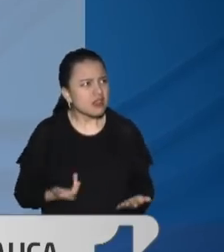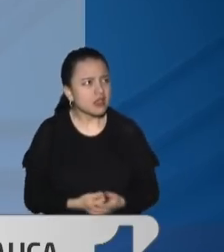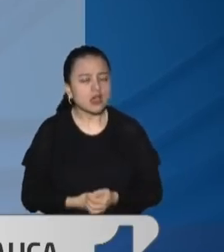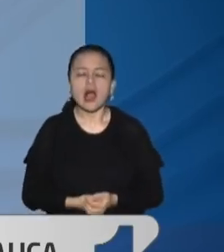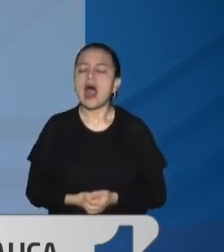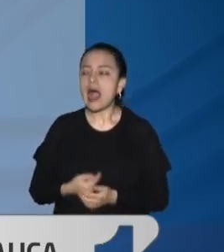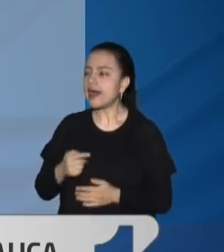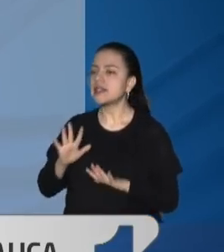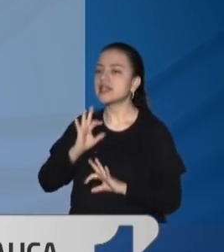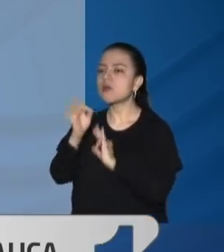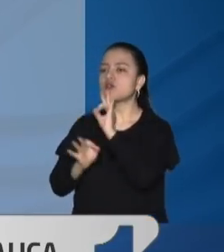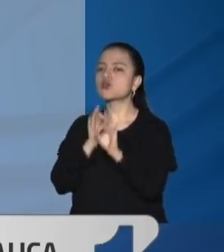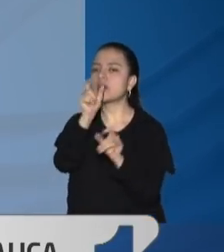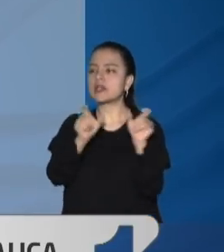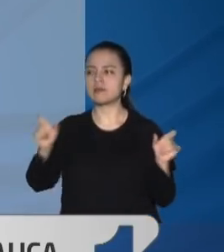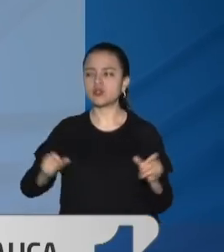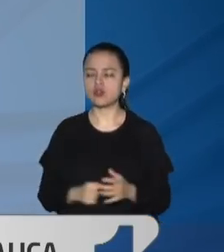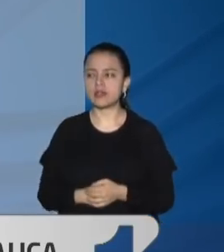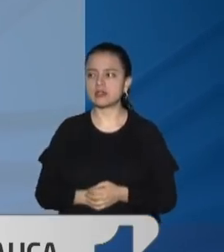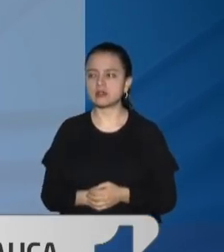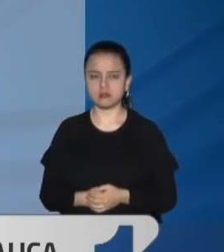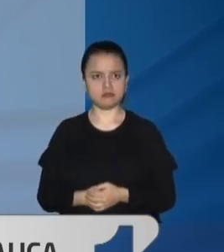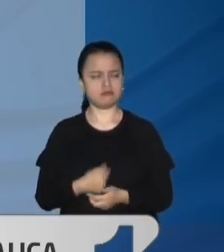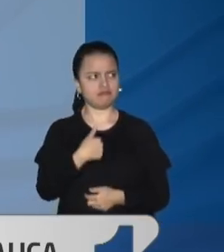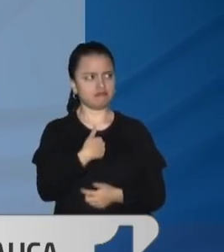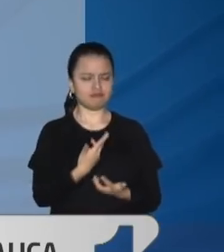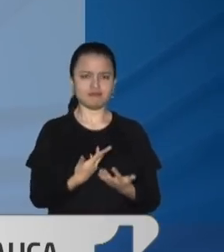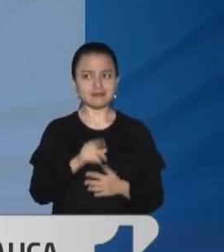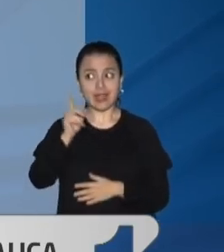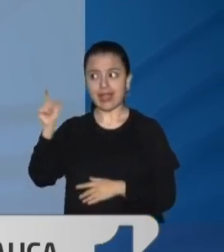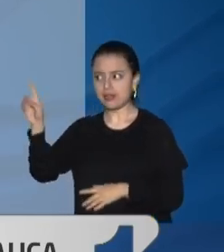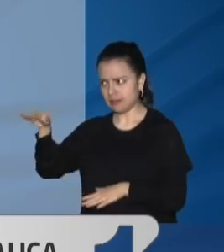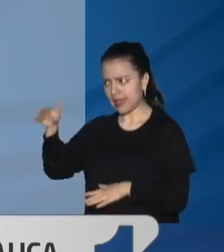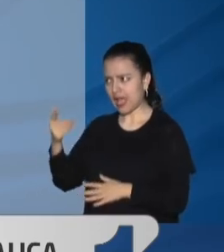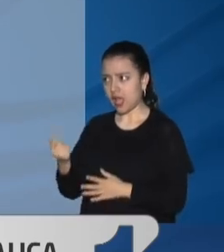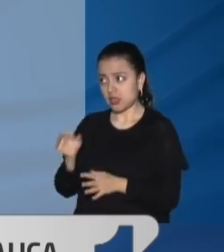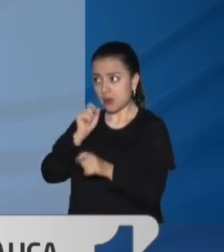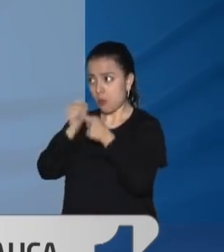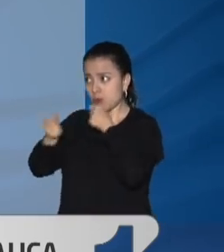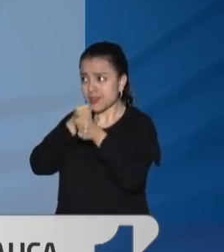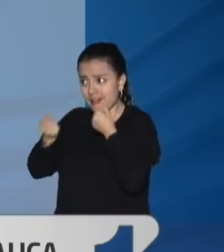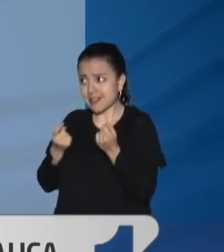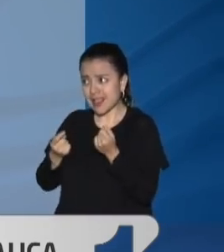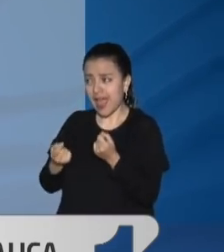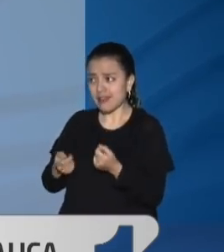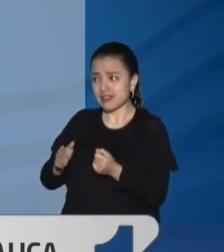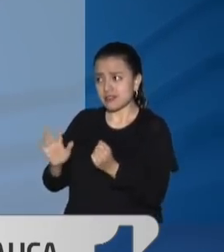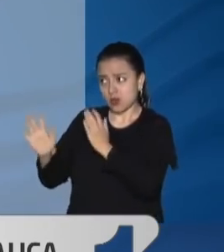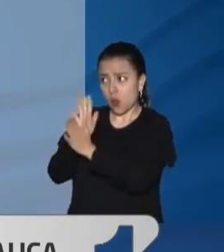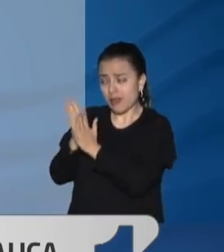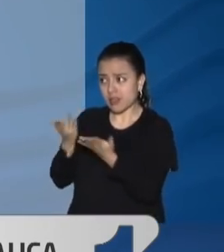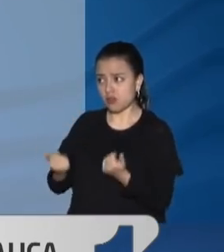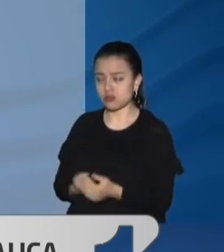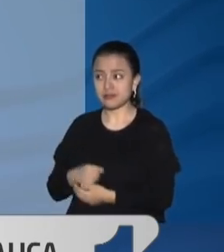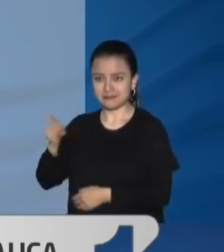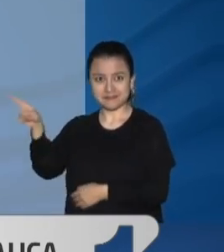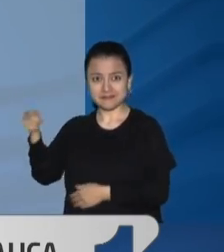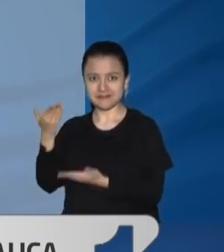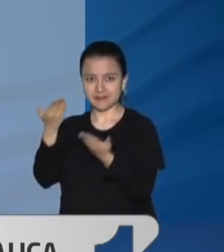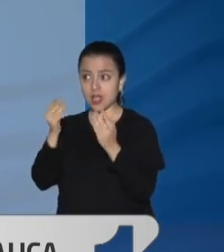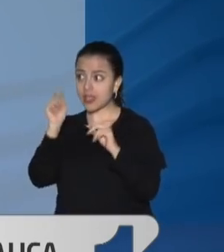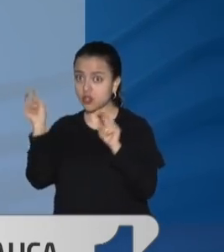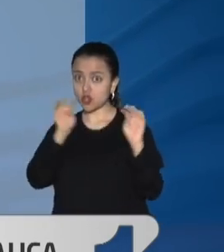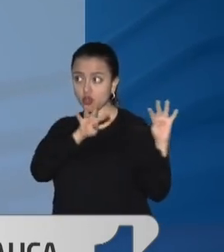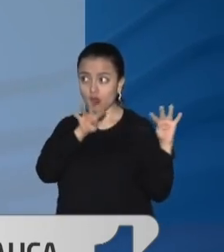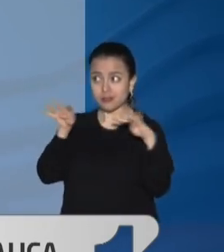esta hora aquí nos acompaña una de ellas que está manifestándose aquí, que está manifestando su respaldo al paro nacional. Cuéntenos y cuéntenle por favor